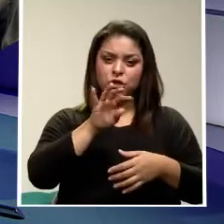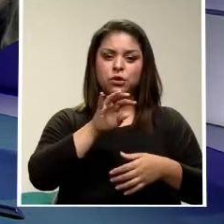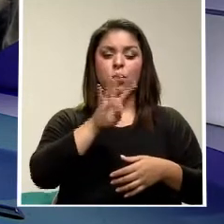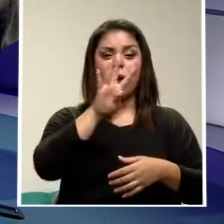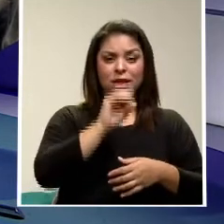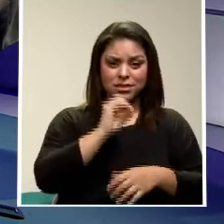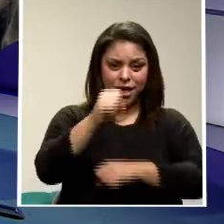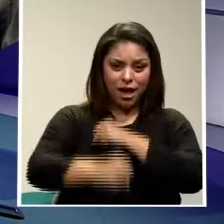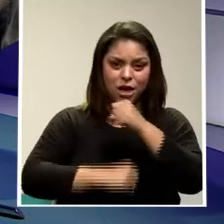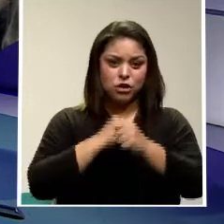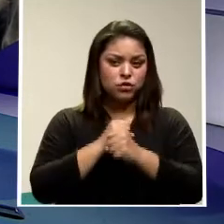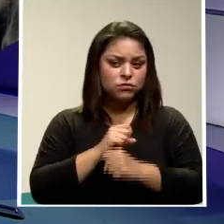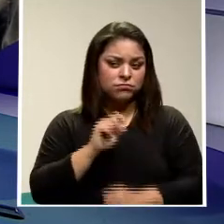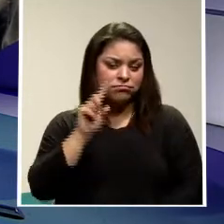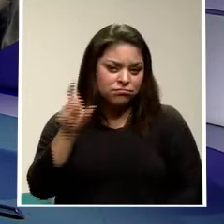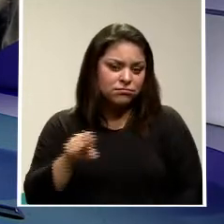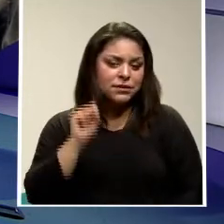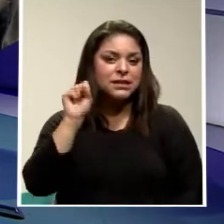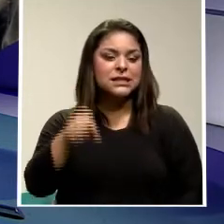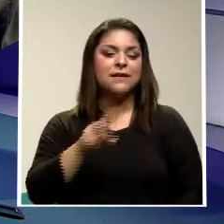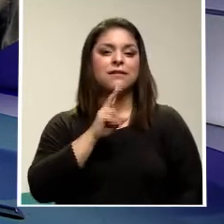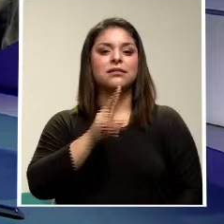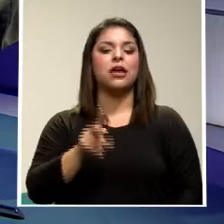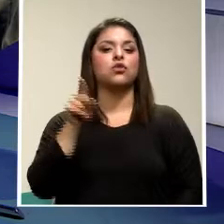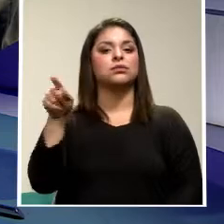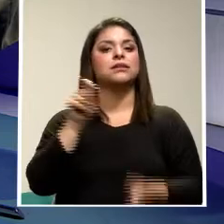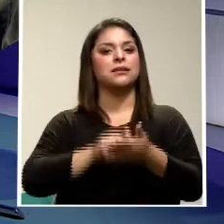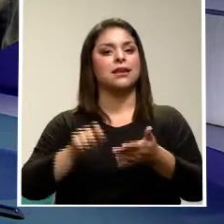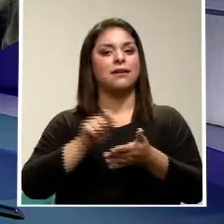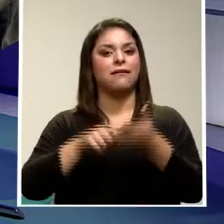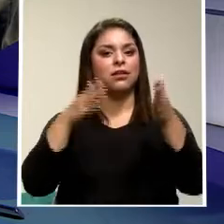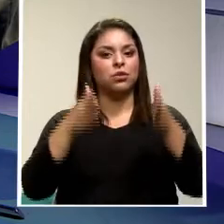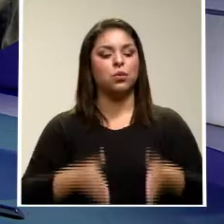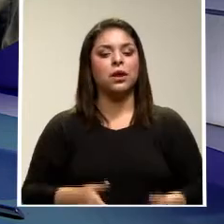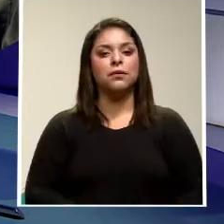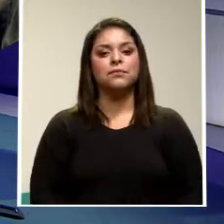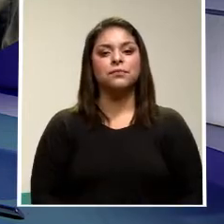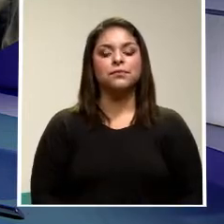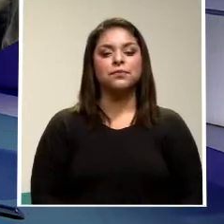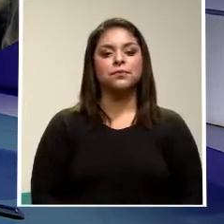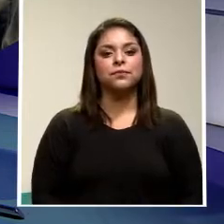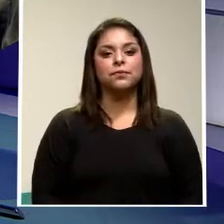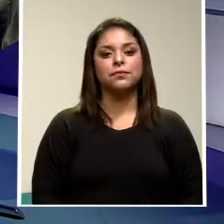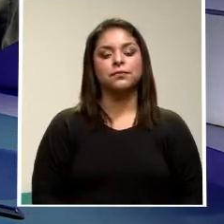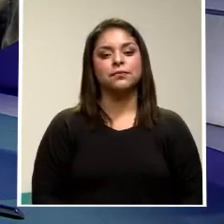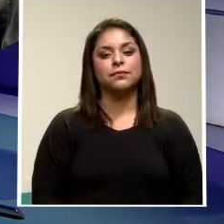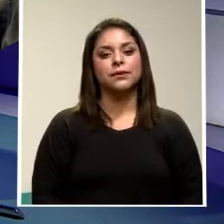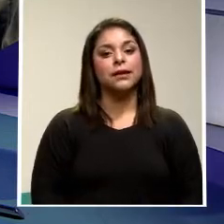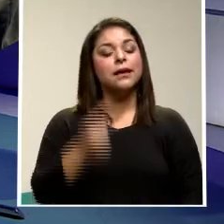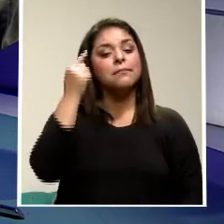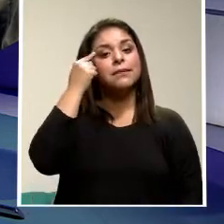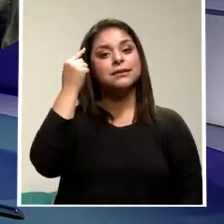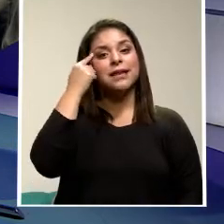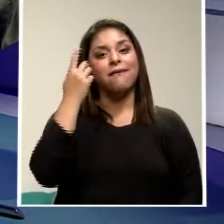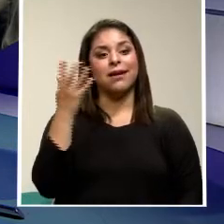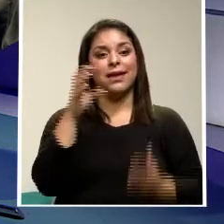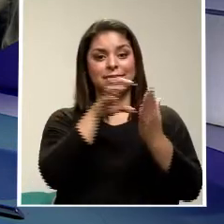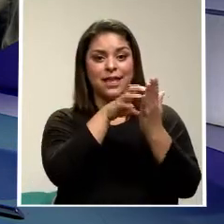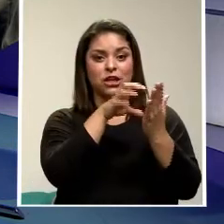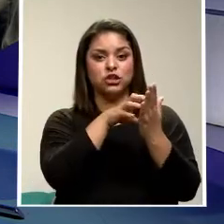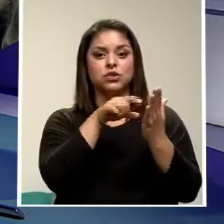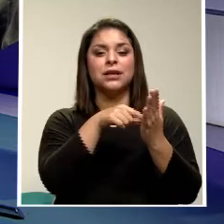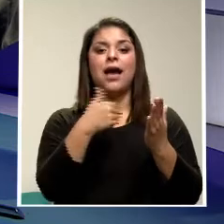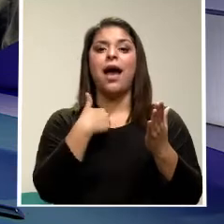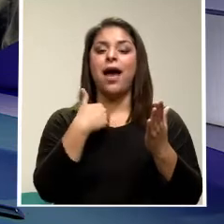llevas transitando la escritura. Pensaba que en los textos, hay unos textos